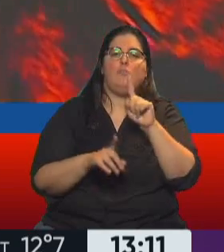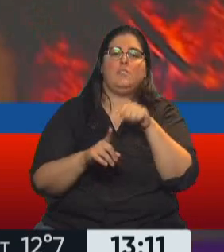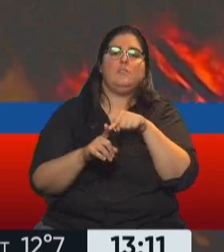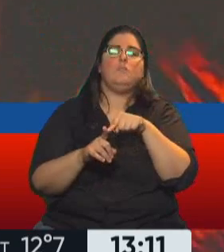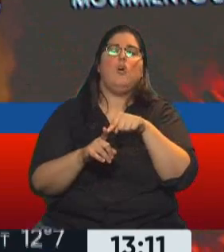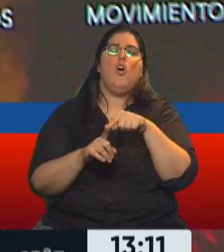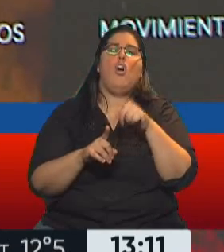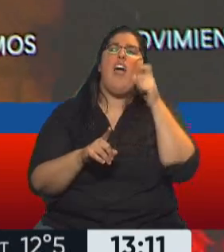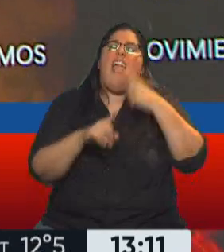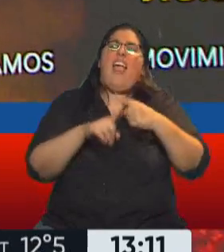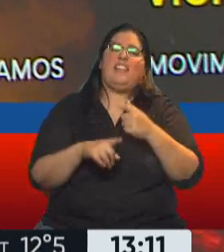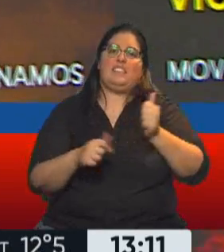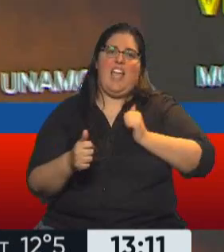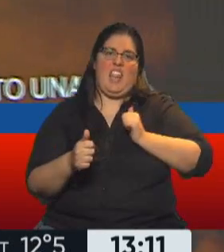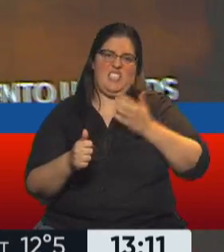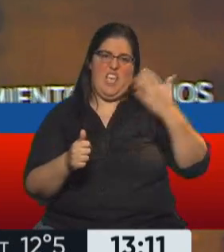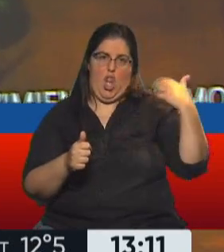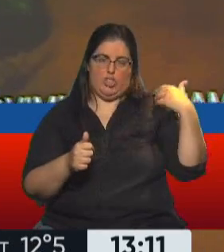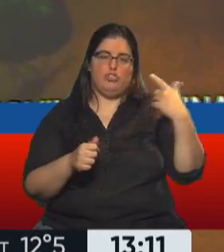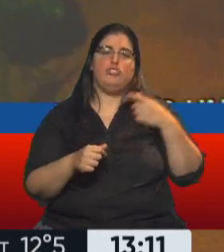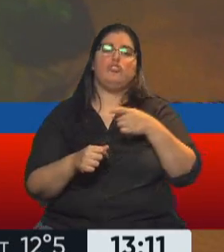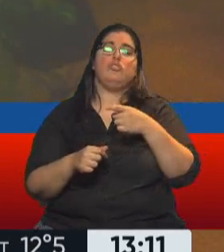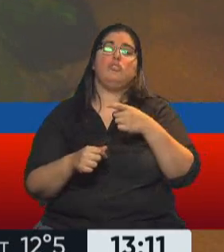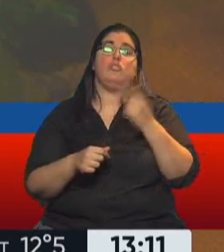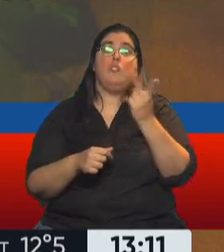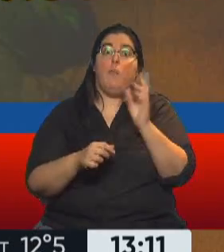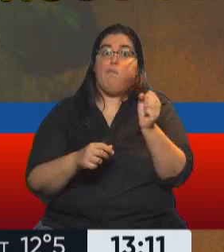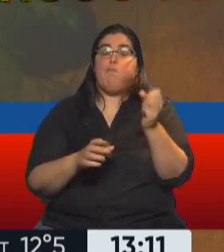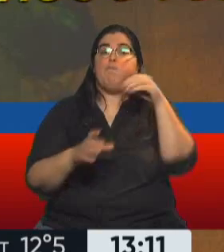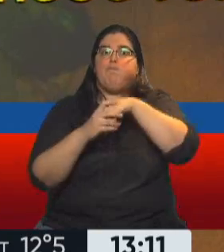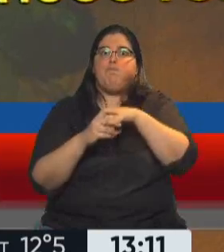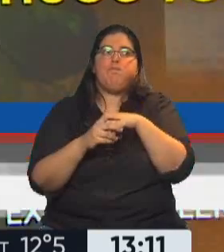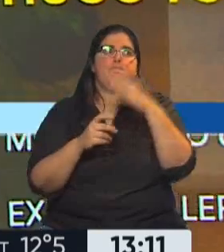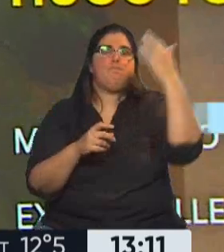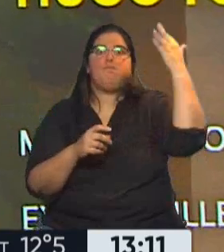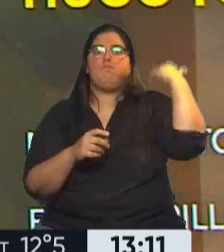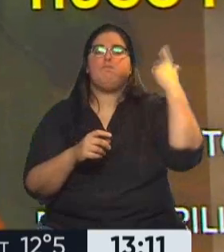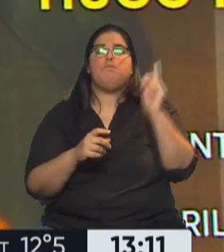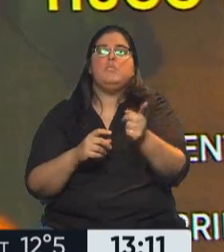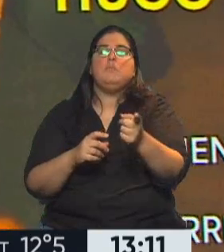ex guerrillero. Son quienes han participado inclusive de lo que fue